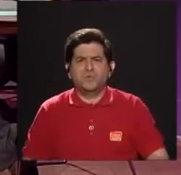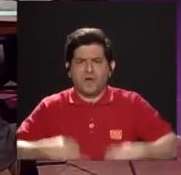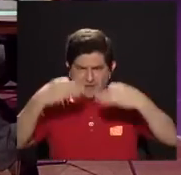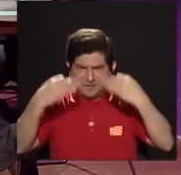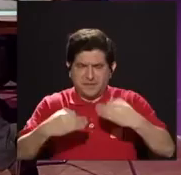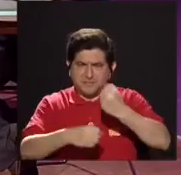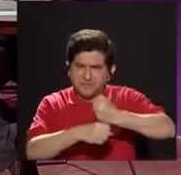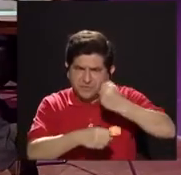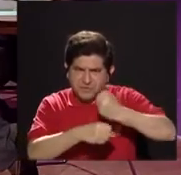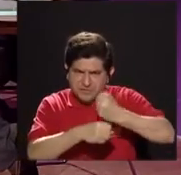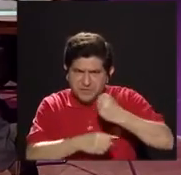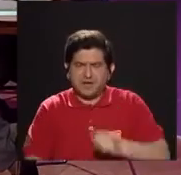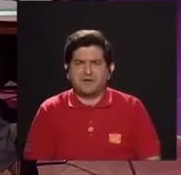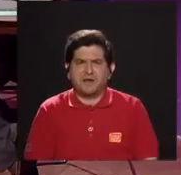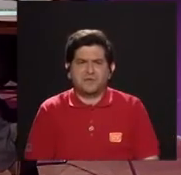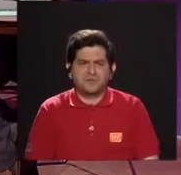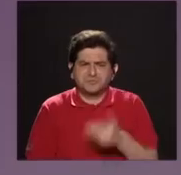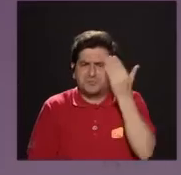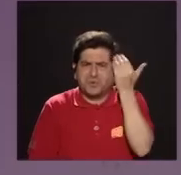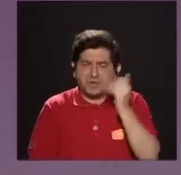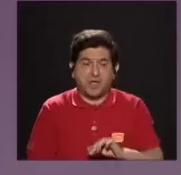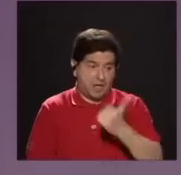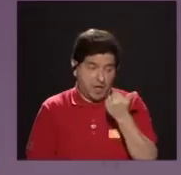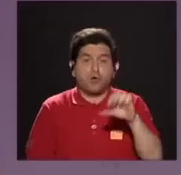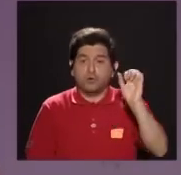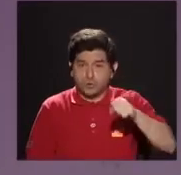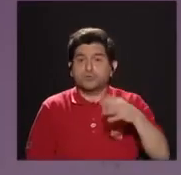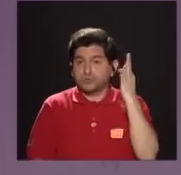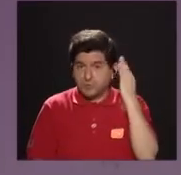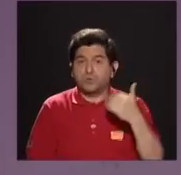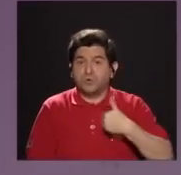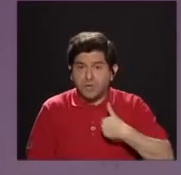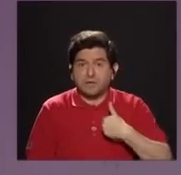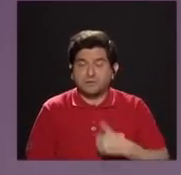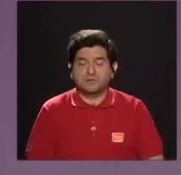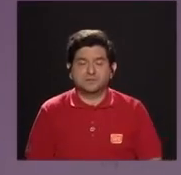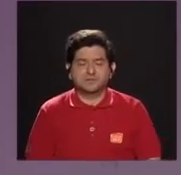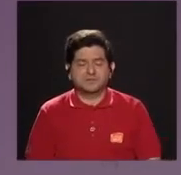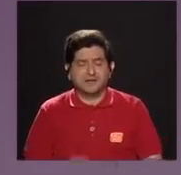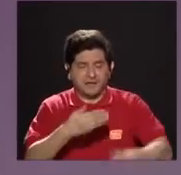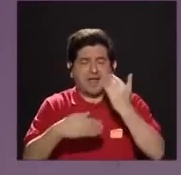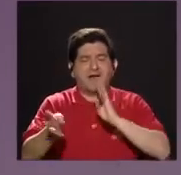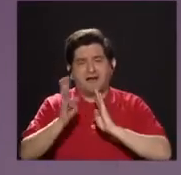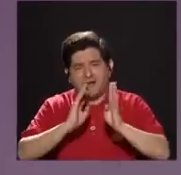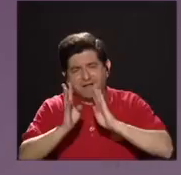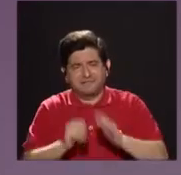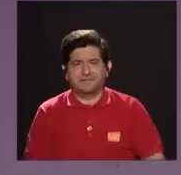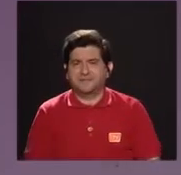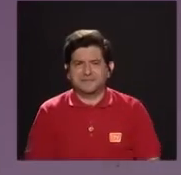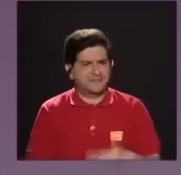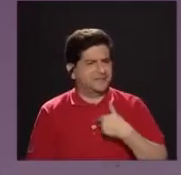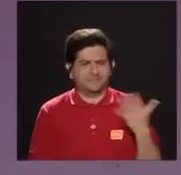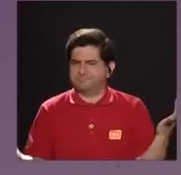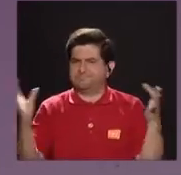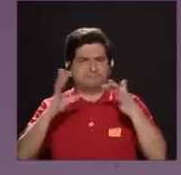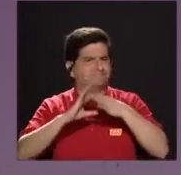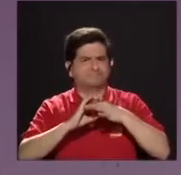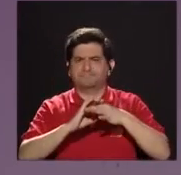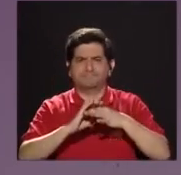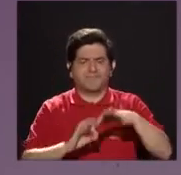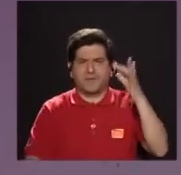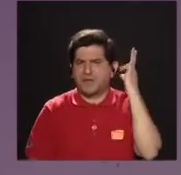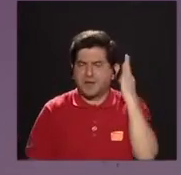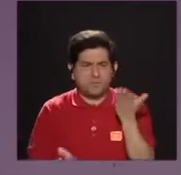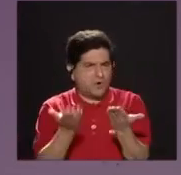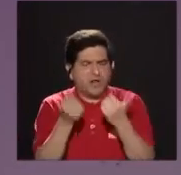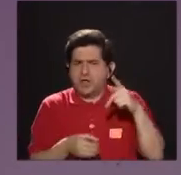sí hay muchas en otros, ¿verdad? Sí, bueno, ya lo estábamos hablando un poco antes y no tiene que ver que las mujeres no